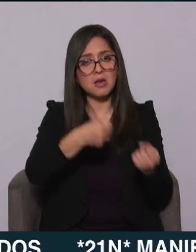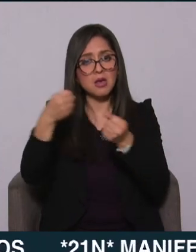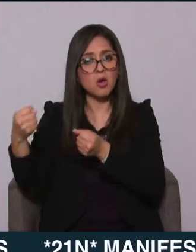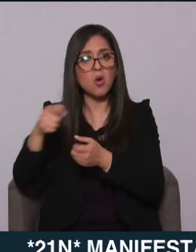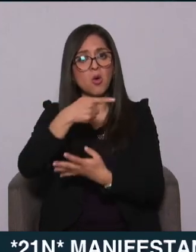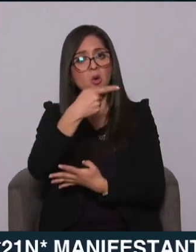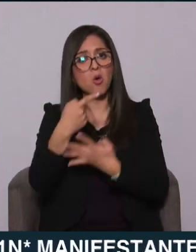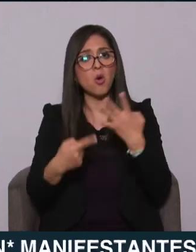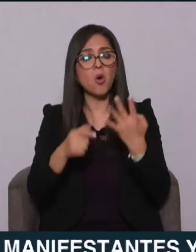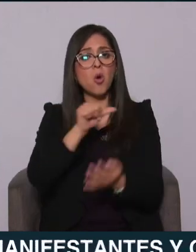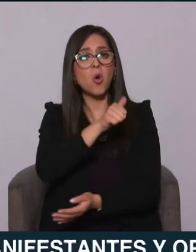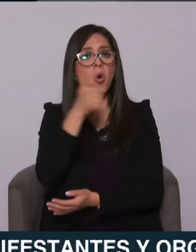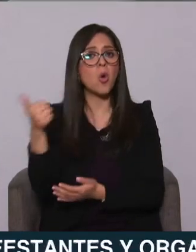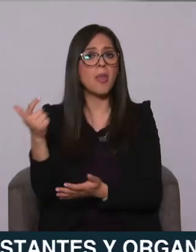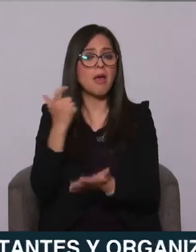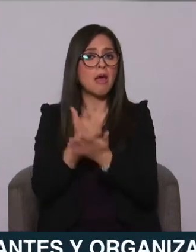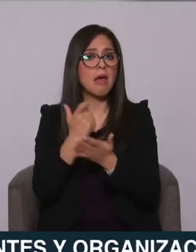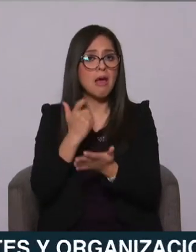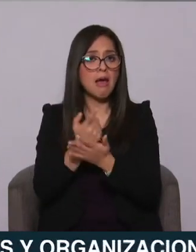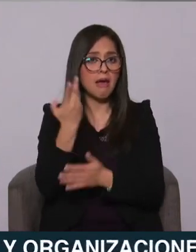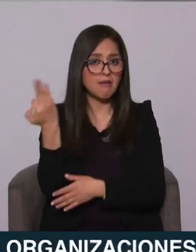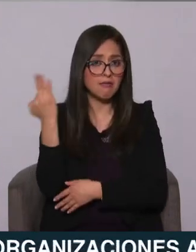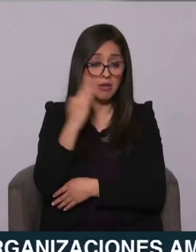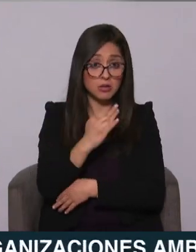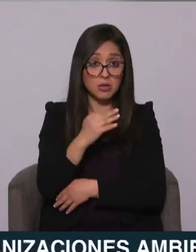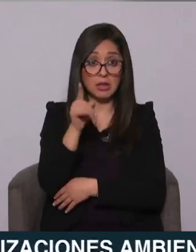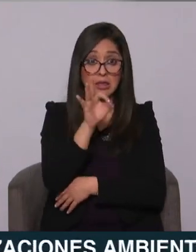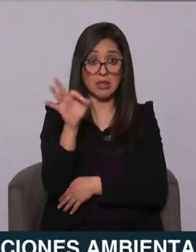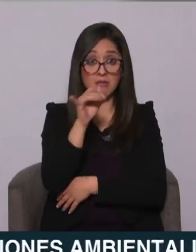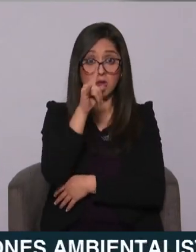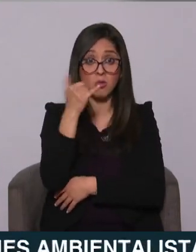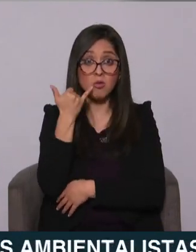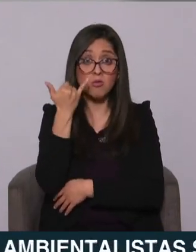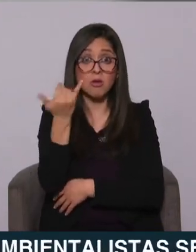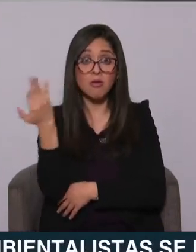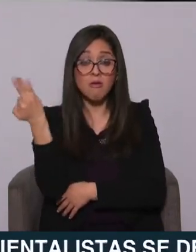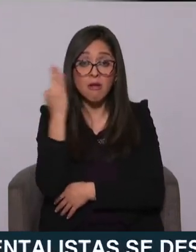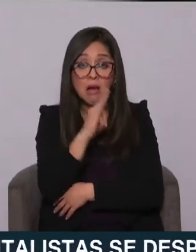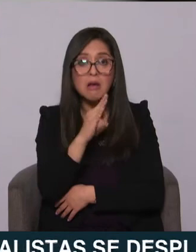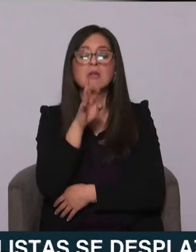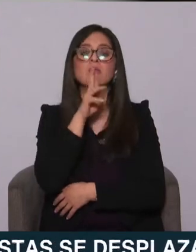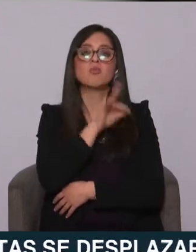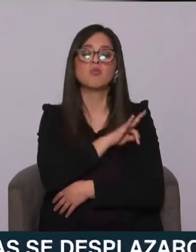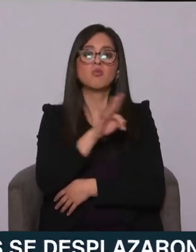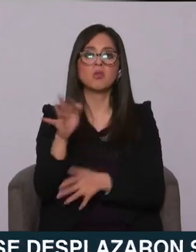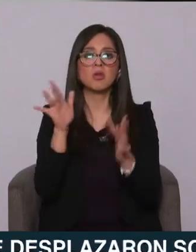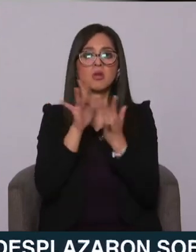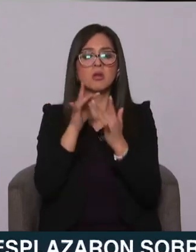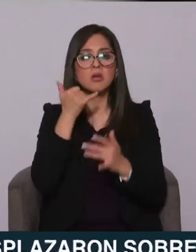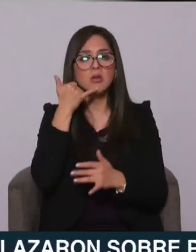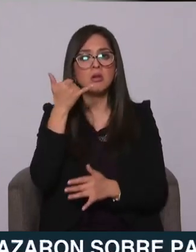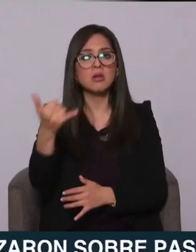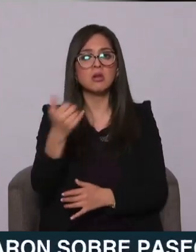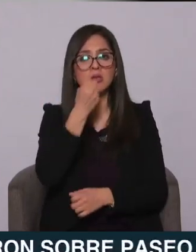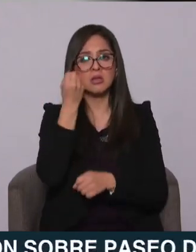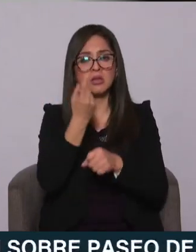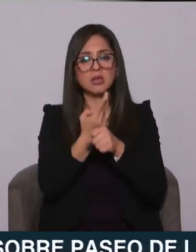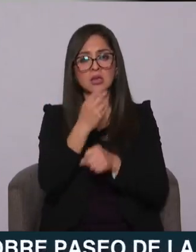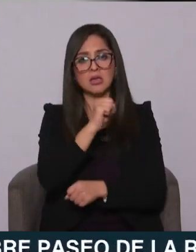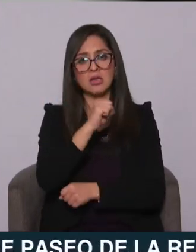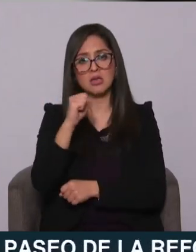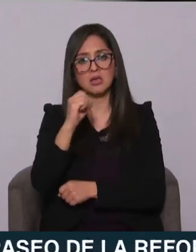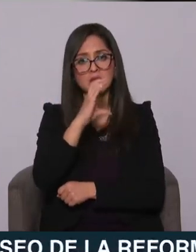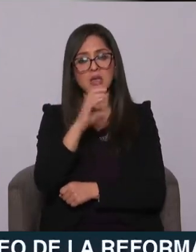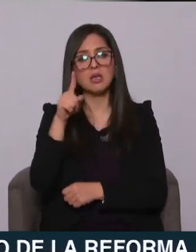amenazantes. Si usted es víctima de algún delito de extorsión, puede comunicarse a la Secretaría de Seguridad Ciudadana en la Ciudad